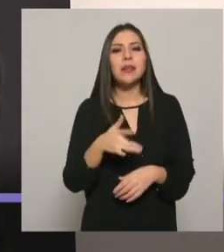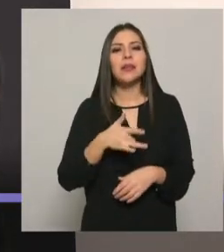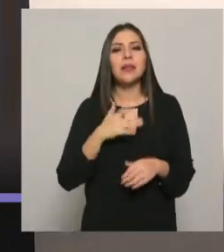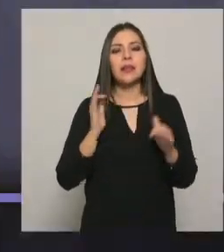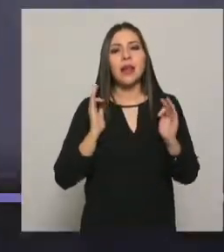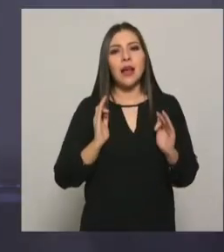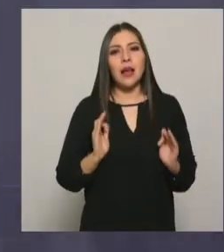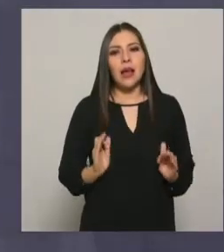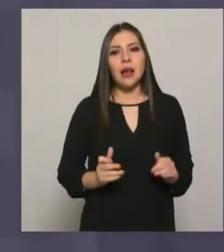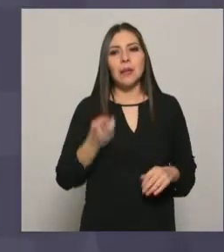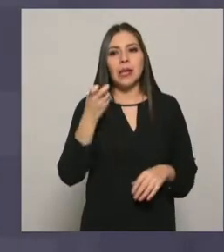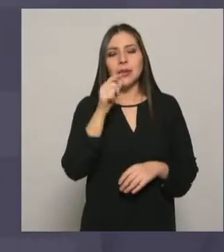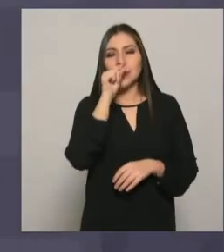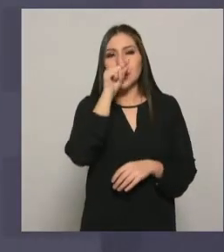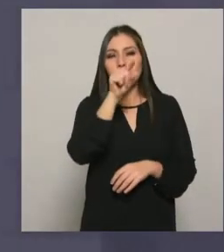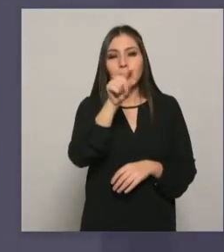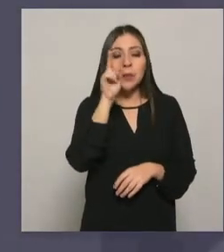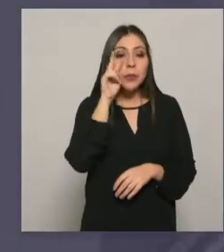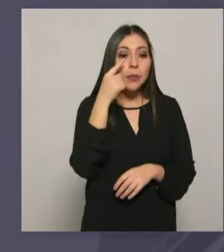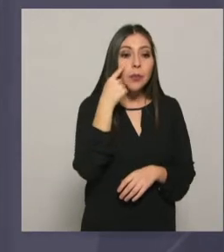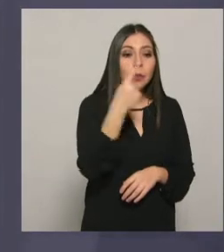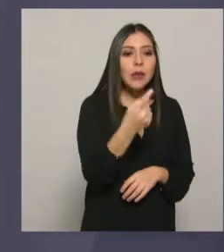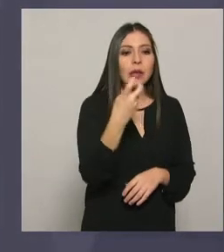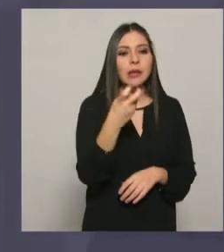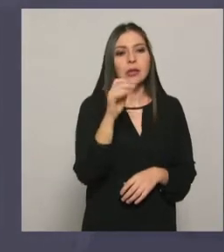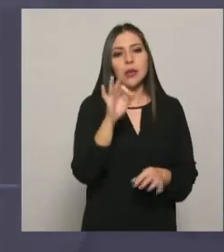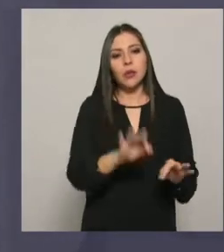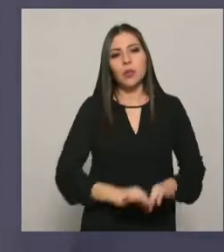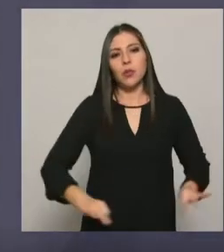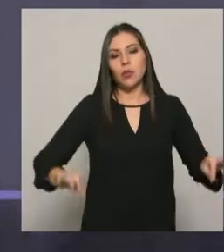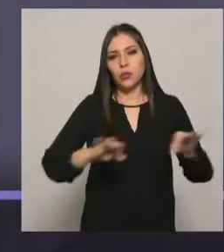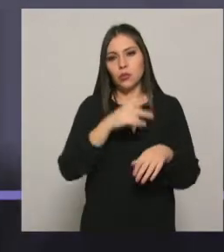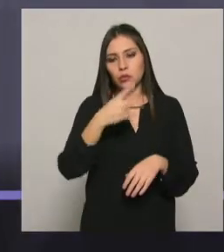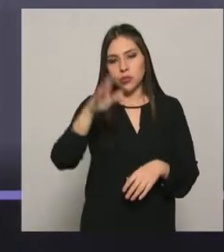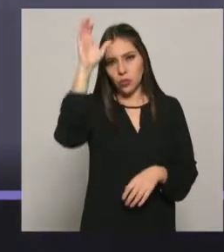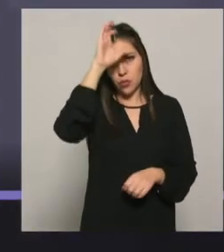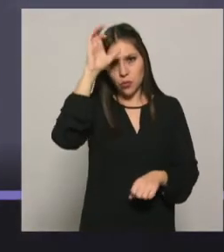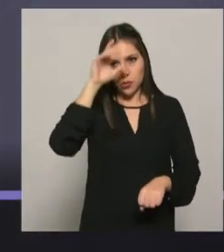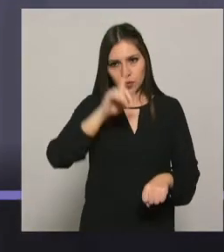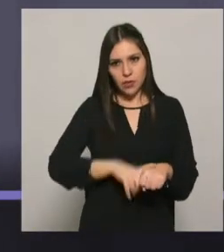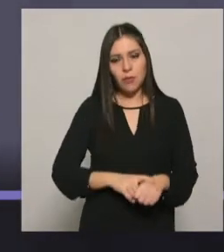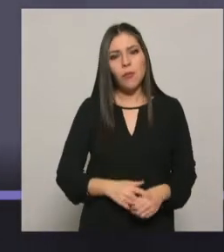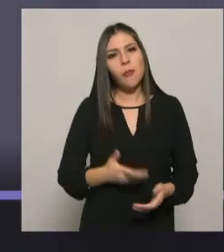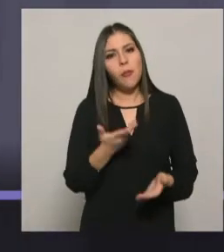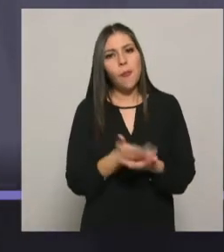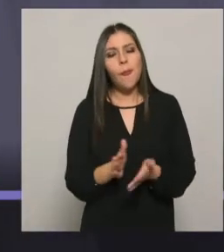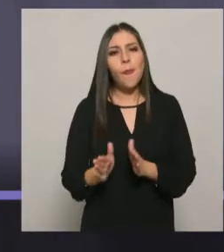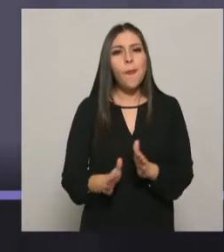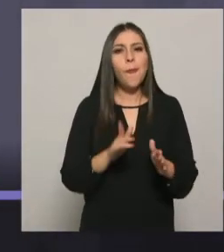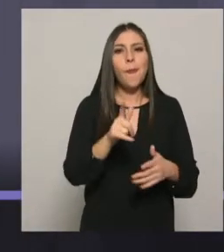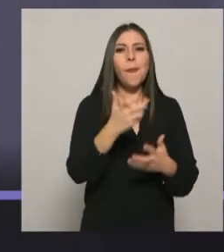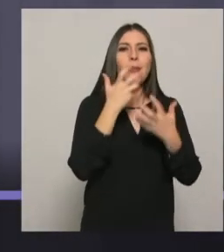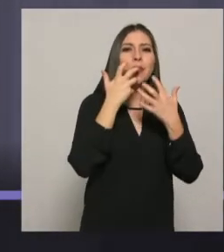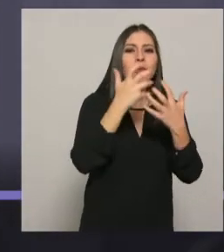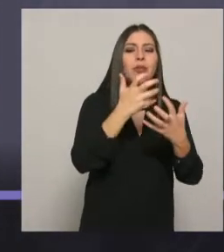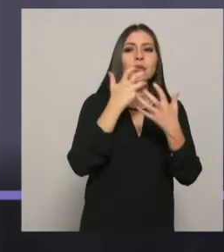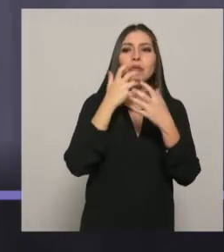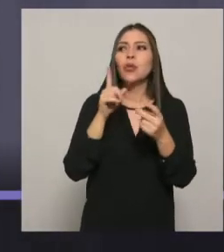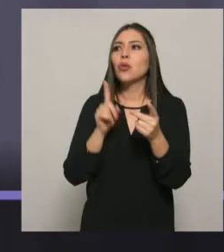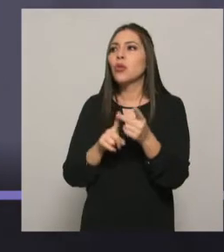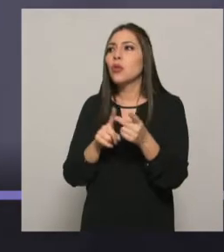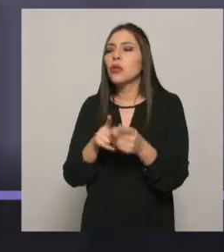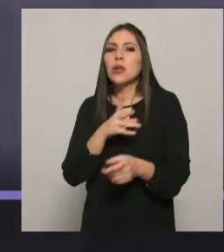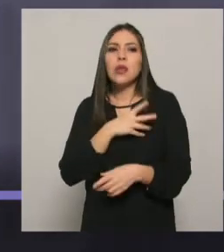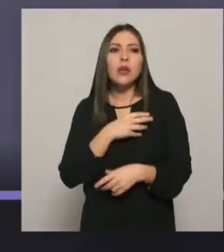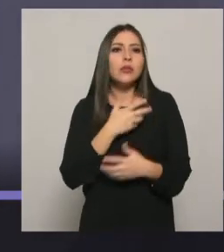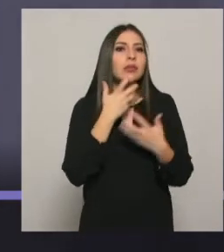es muy significativo pues en nuestra cultura. Y cierto, lo de los presagios de a dónde estarán mis hijos, para nosotros ha sido